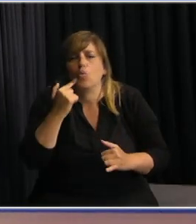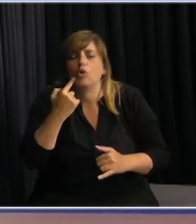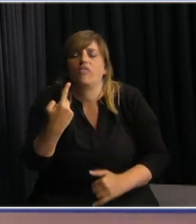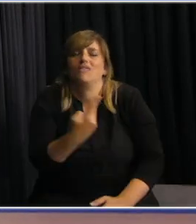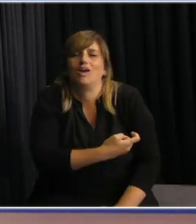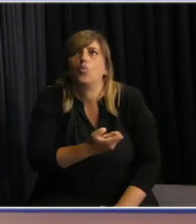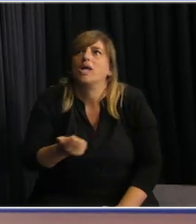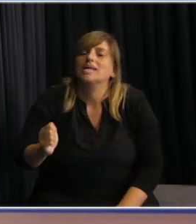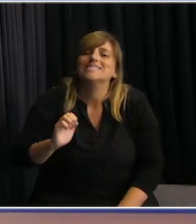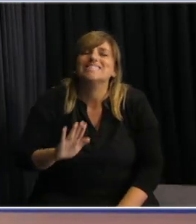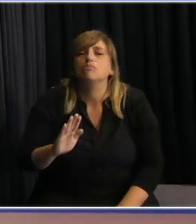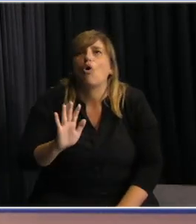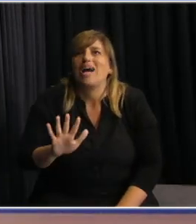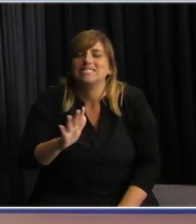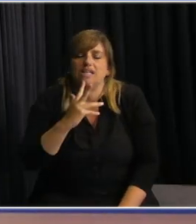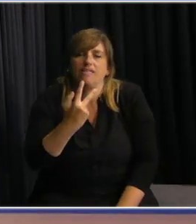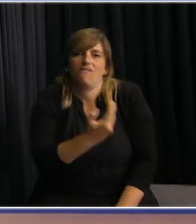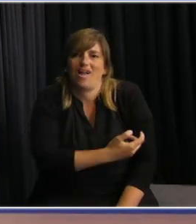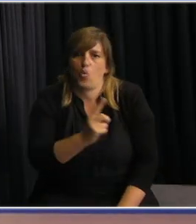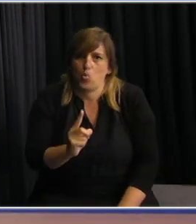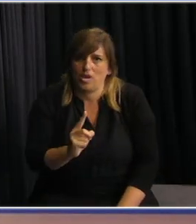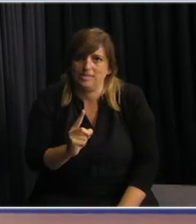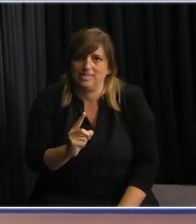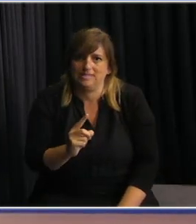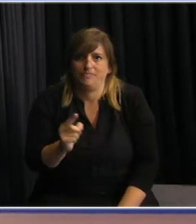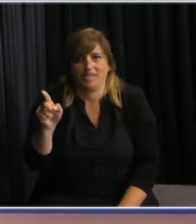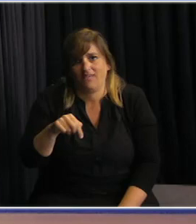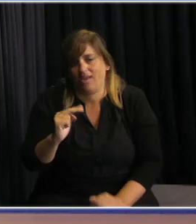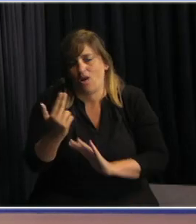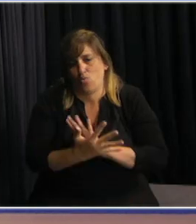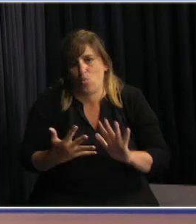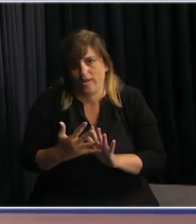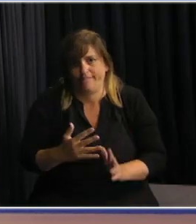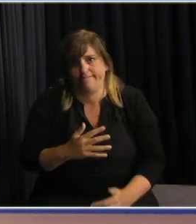y el tipo de vacunas que vayan llegando a nuestro país.